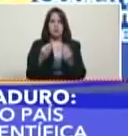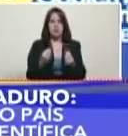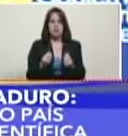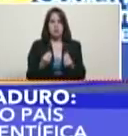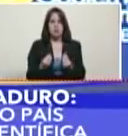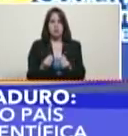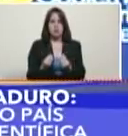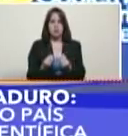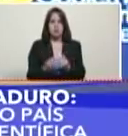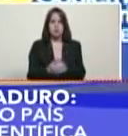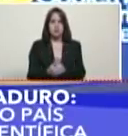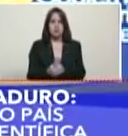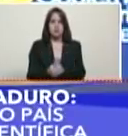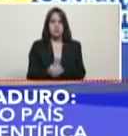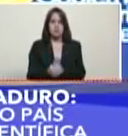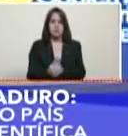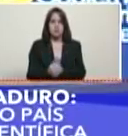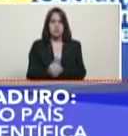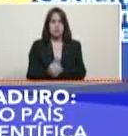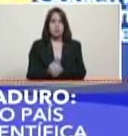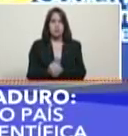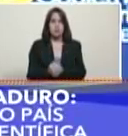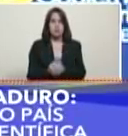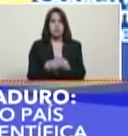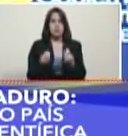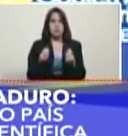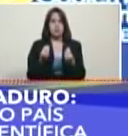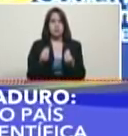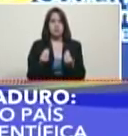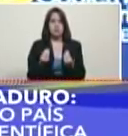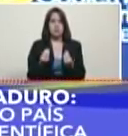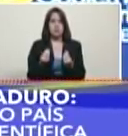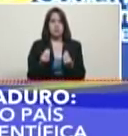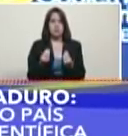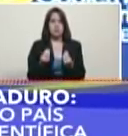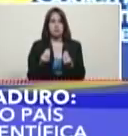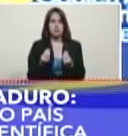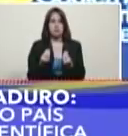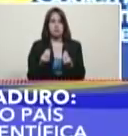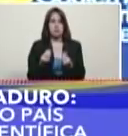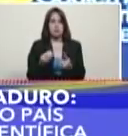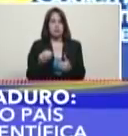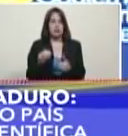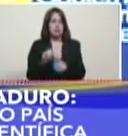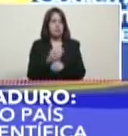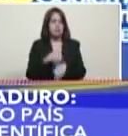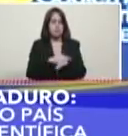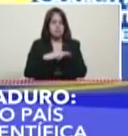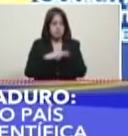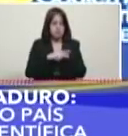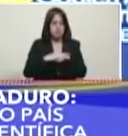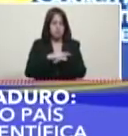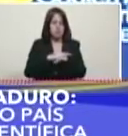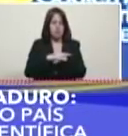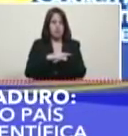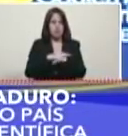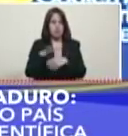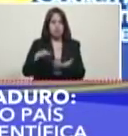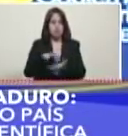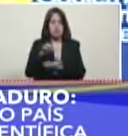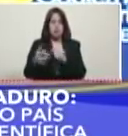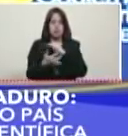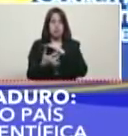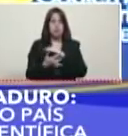con las necesidades nacionales. Y encontrar a partir de allí las soluciones en todos los